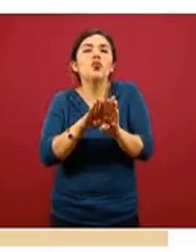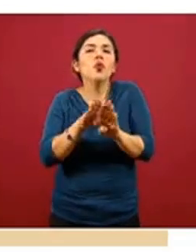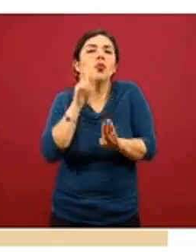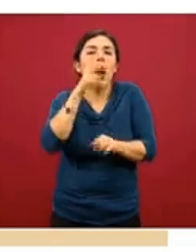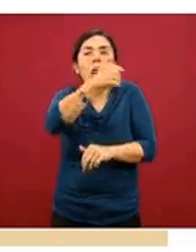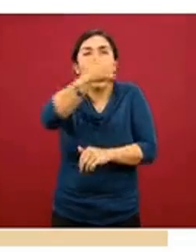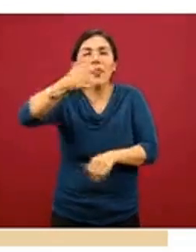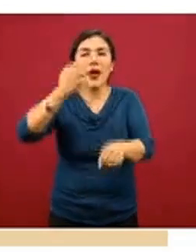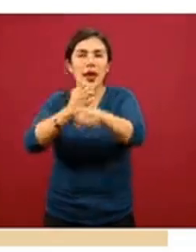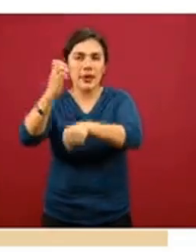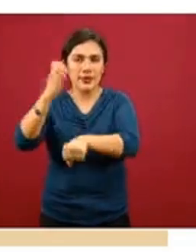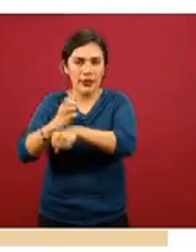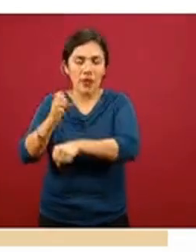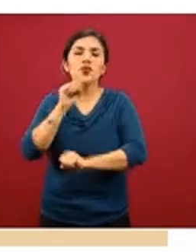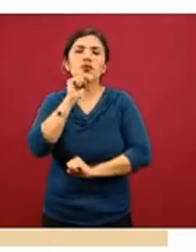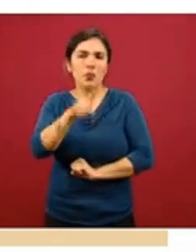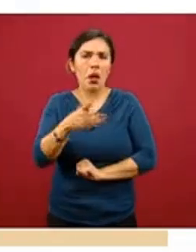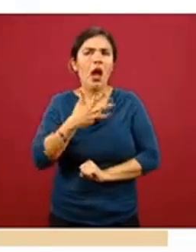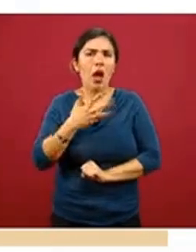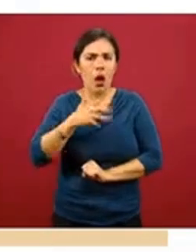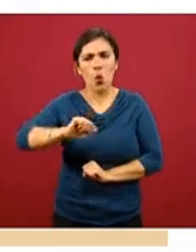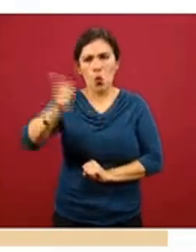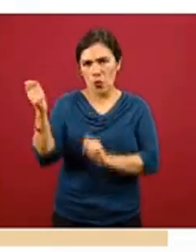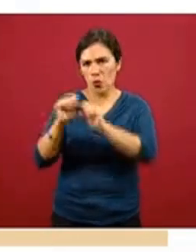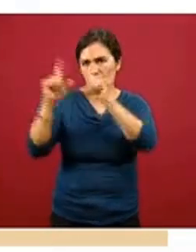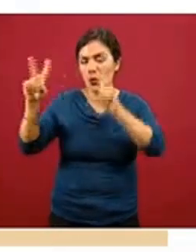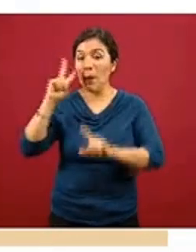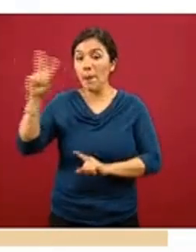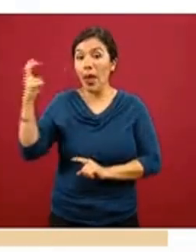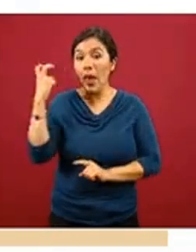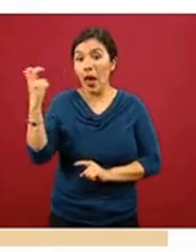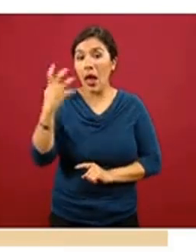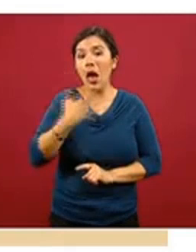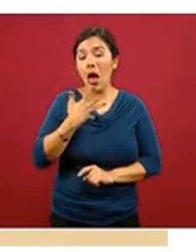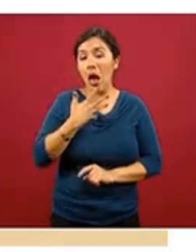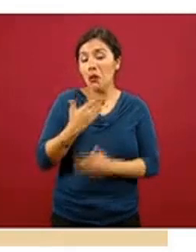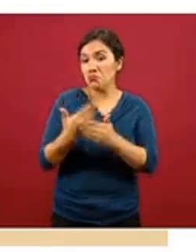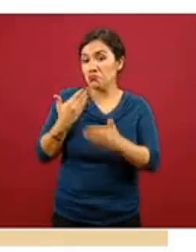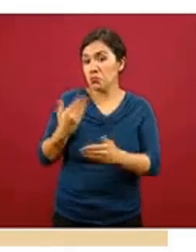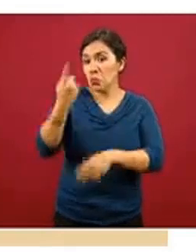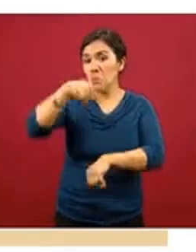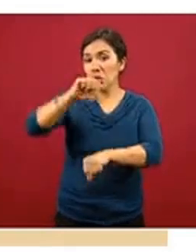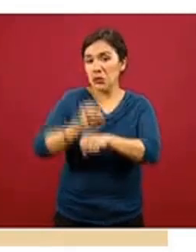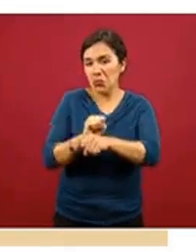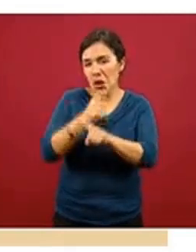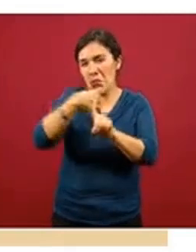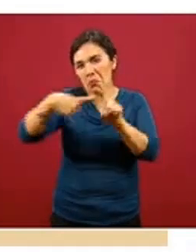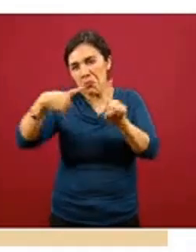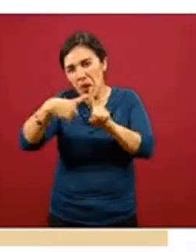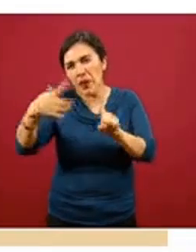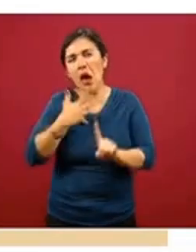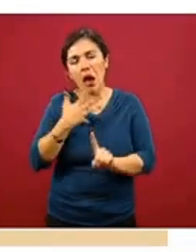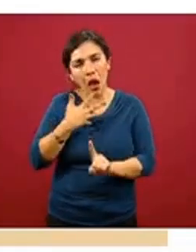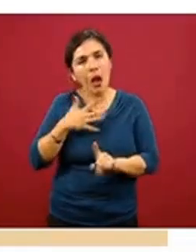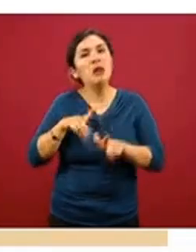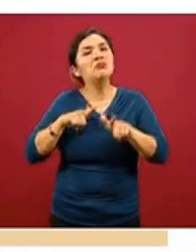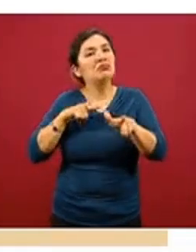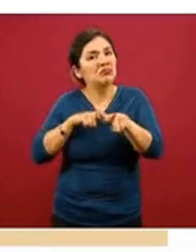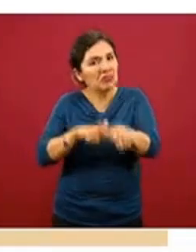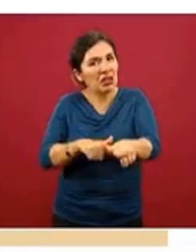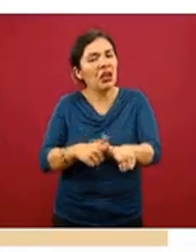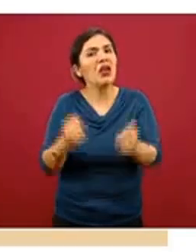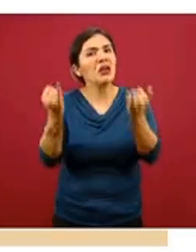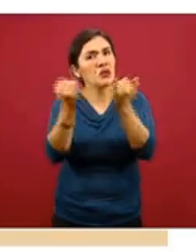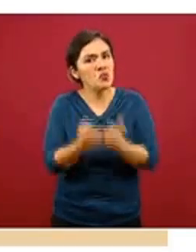Ya también hemos tenido en la siguiente diapositiva, por lo menos la última semana y media, que se ha podido mantener